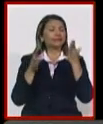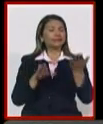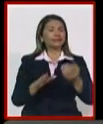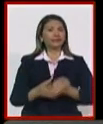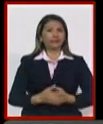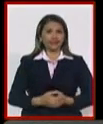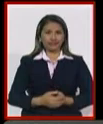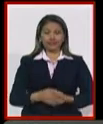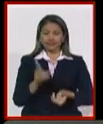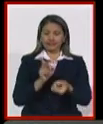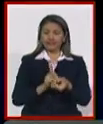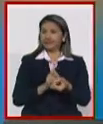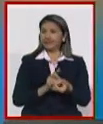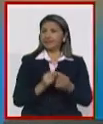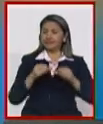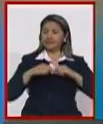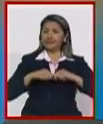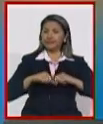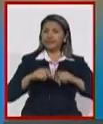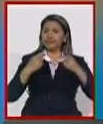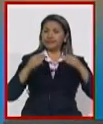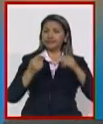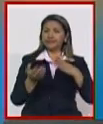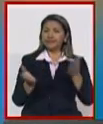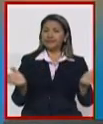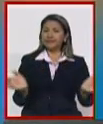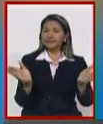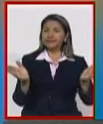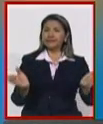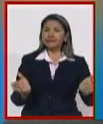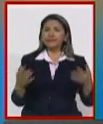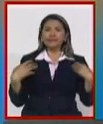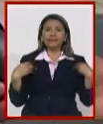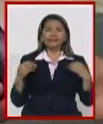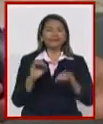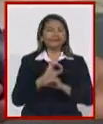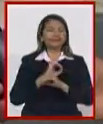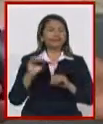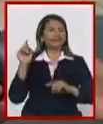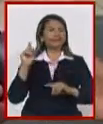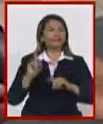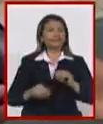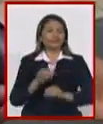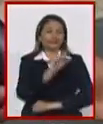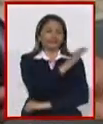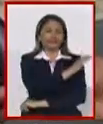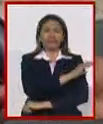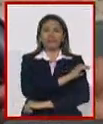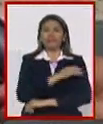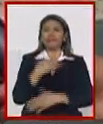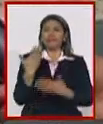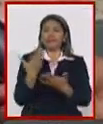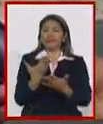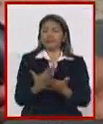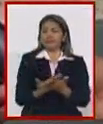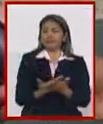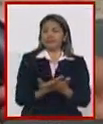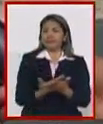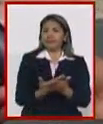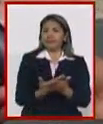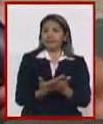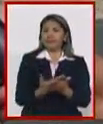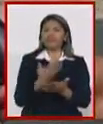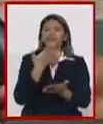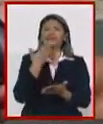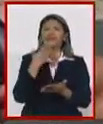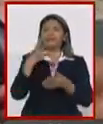últimas horas. Los médicos intentaron reanimarla, pero los esfuerzos fueron en vano. Pero desde la clínica llegó con shock séptico, con